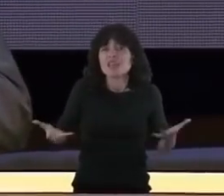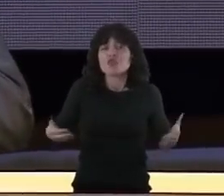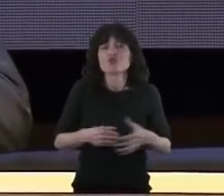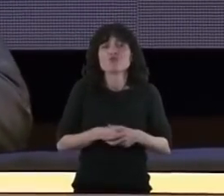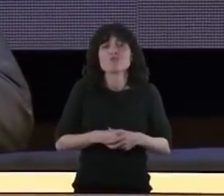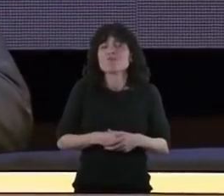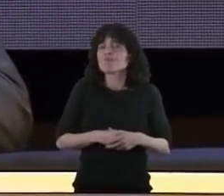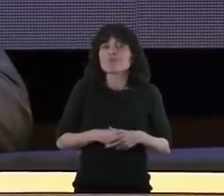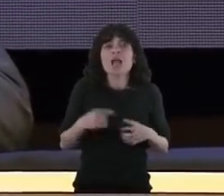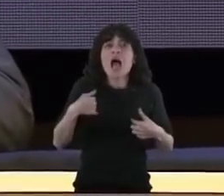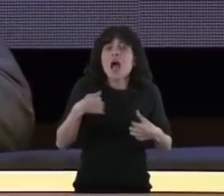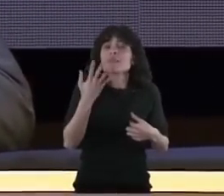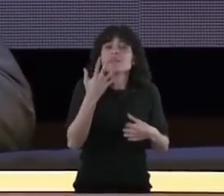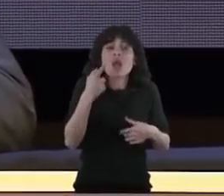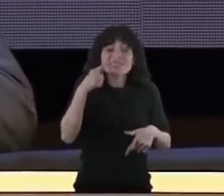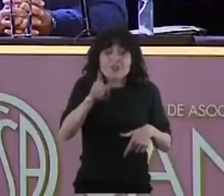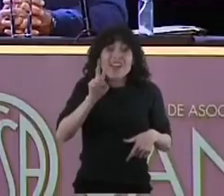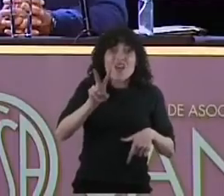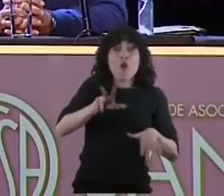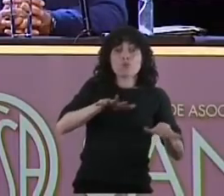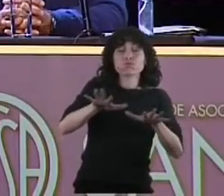a los problemas no los oculto.